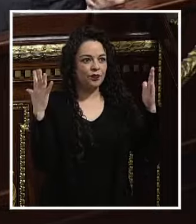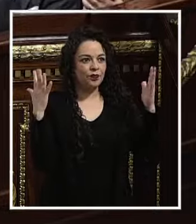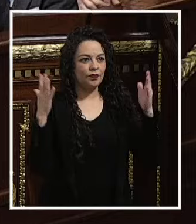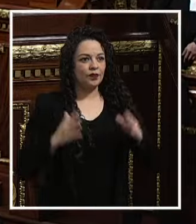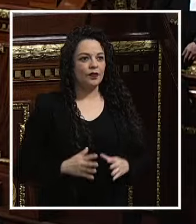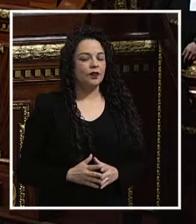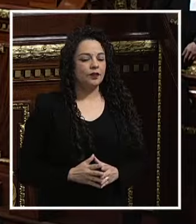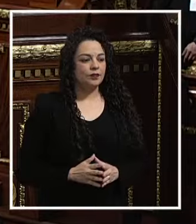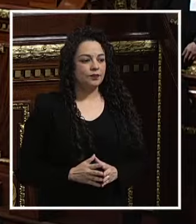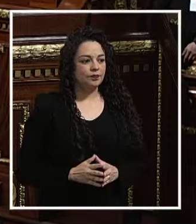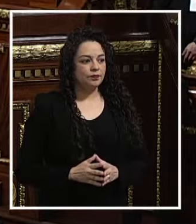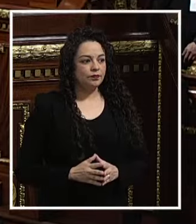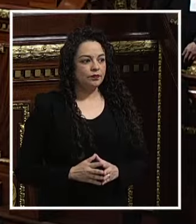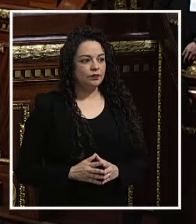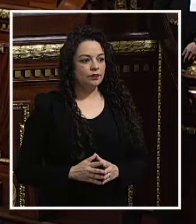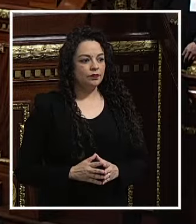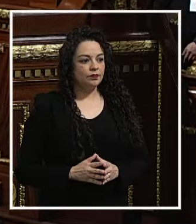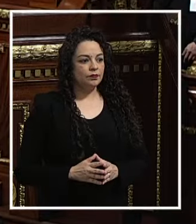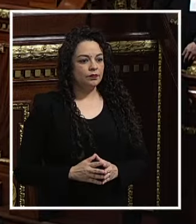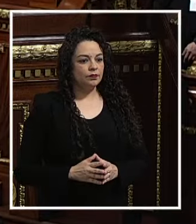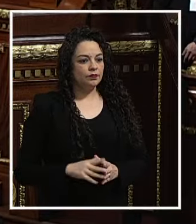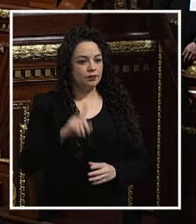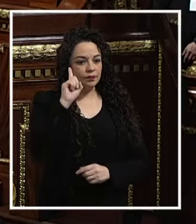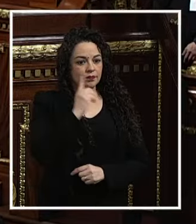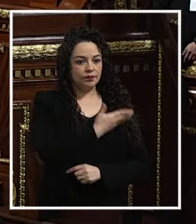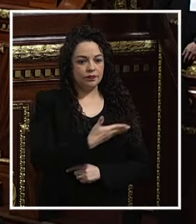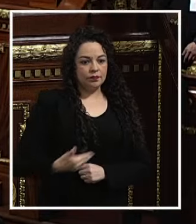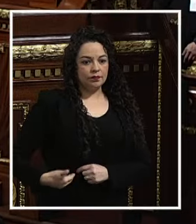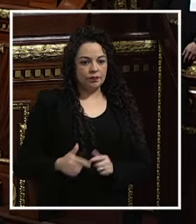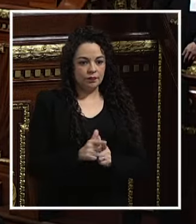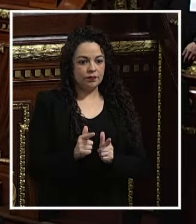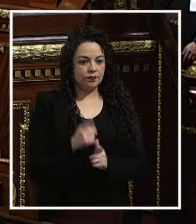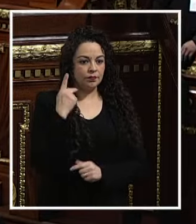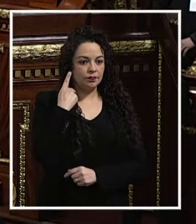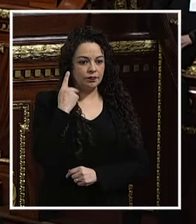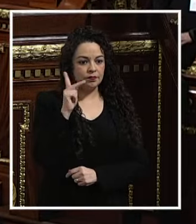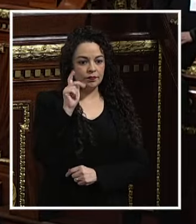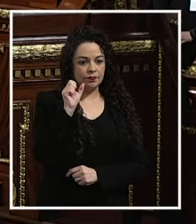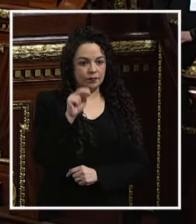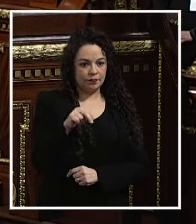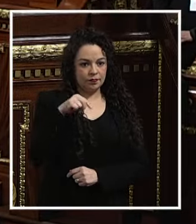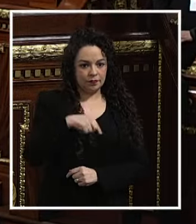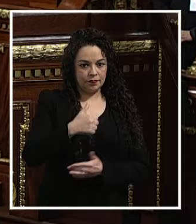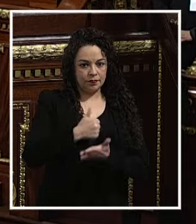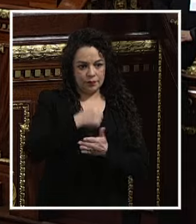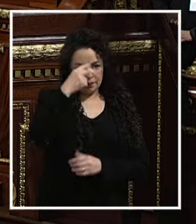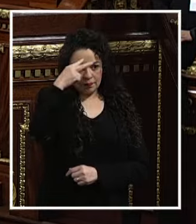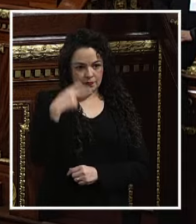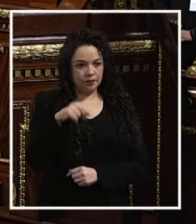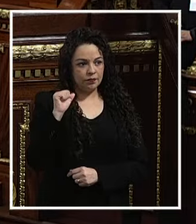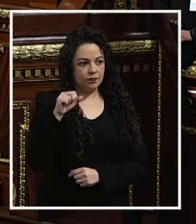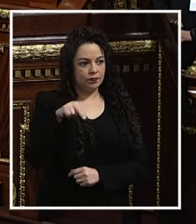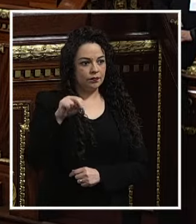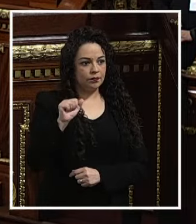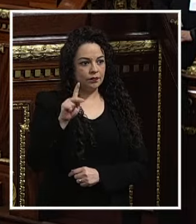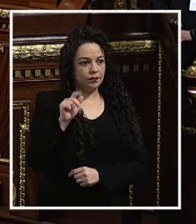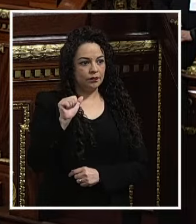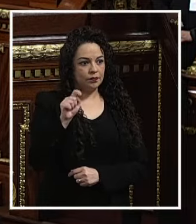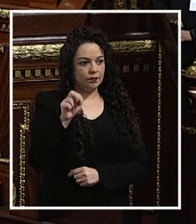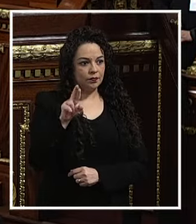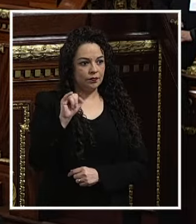A la presidenta del Partido Acción Nacional de la Ciudad de México, Ana Patricia Báez